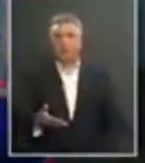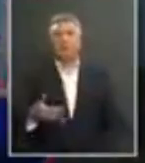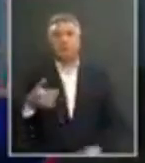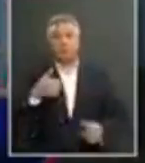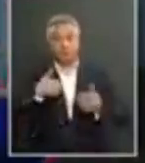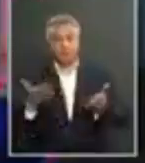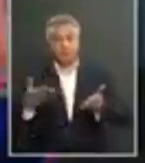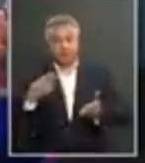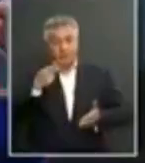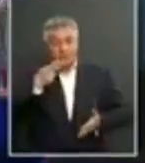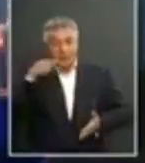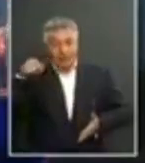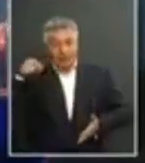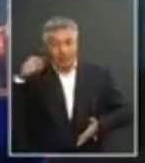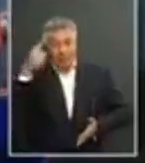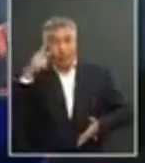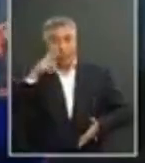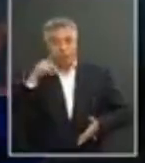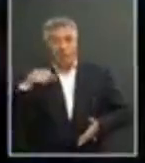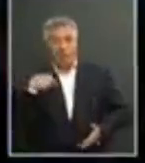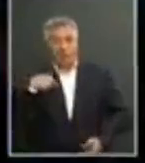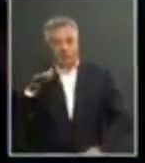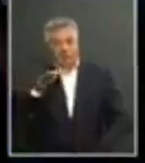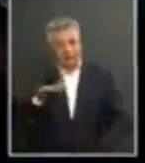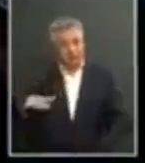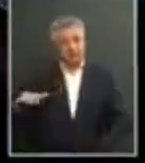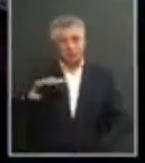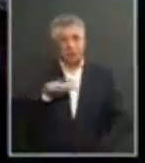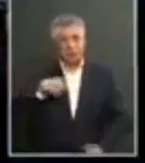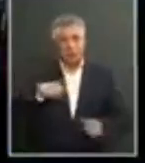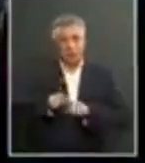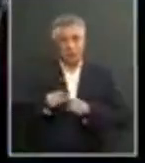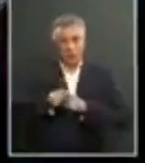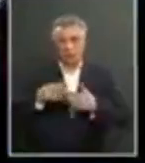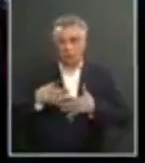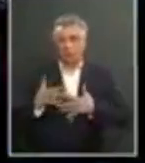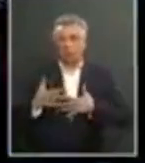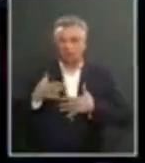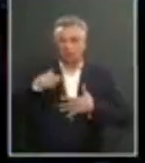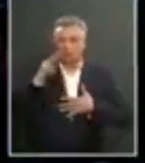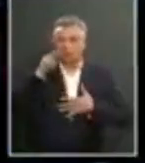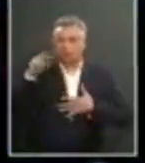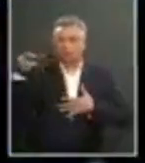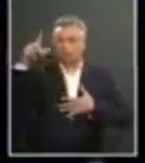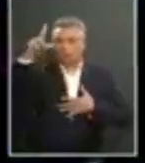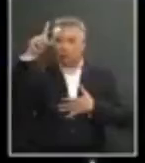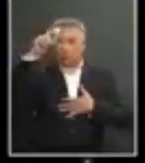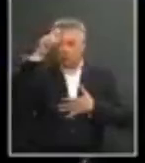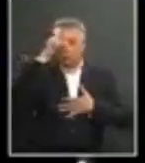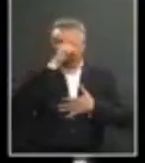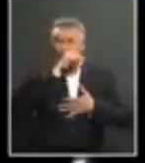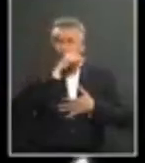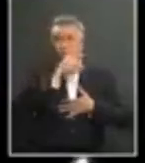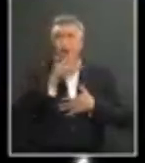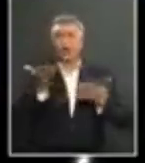de lo que viví ese día, hay situaciones que para mí fueron muy complejas. Primero, ¿cómo una mentira se